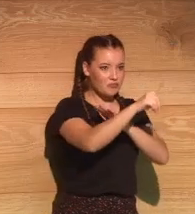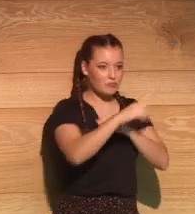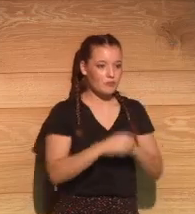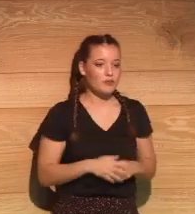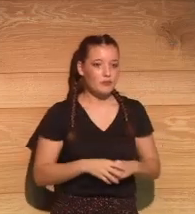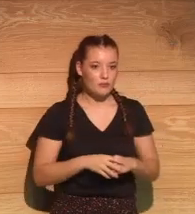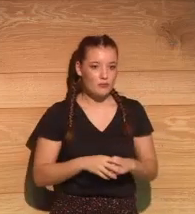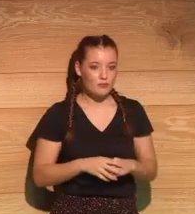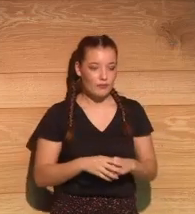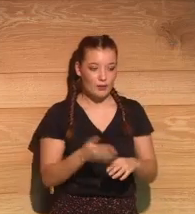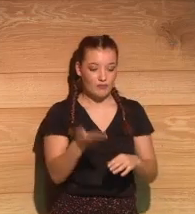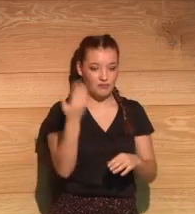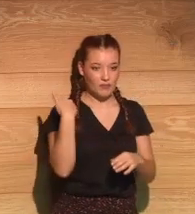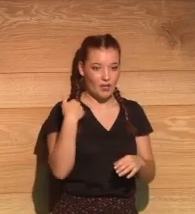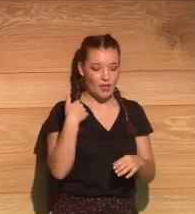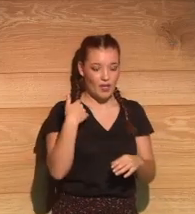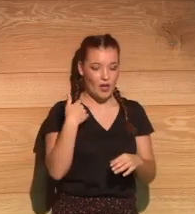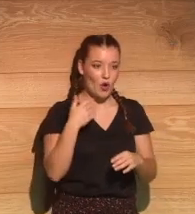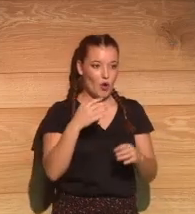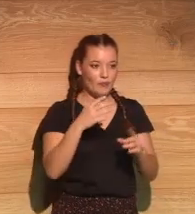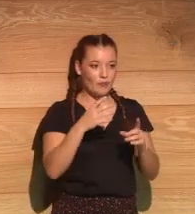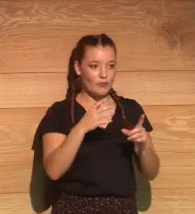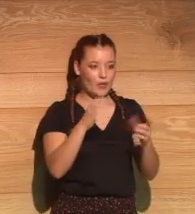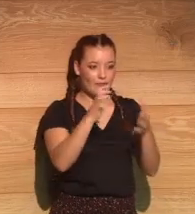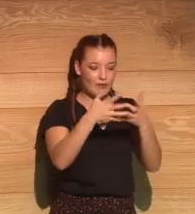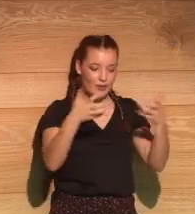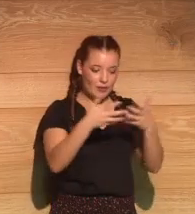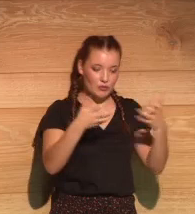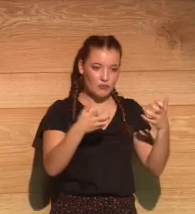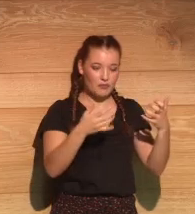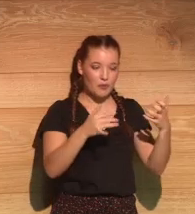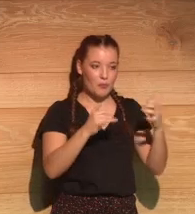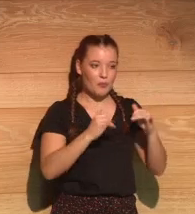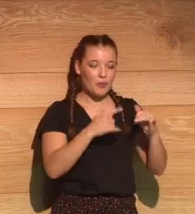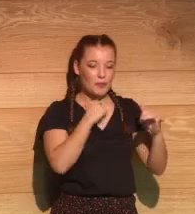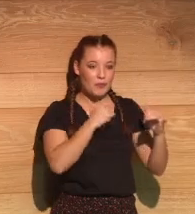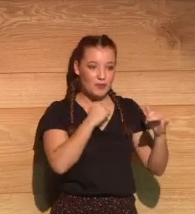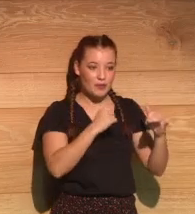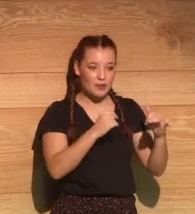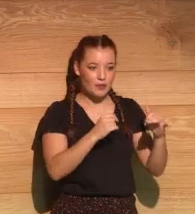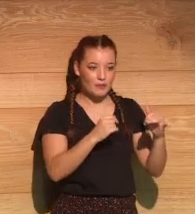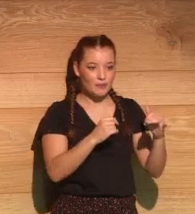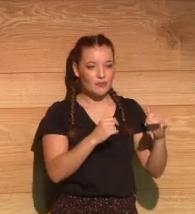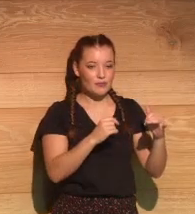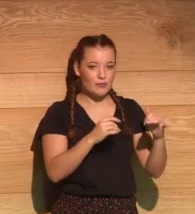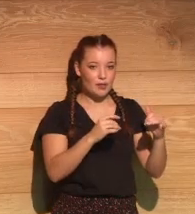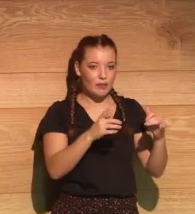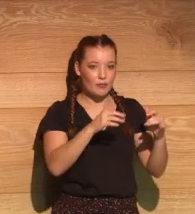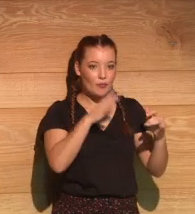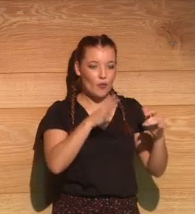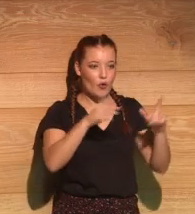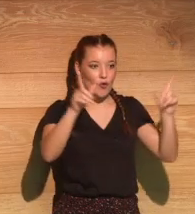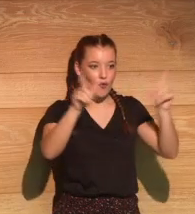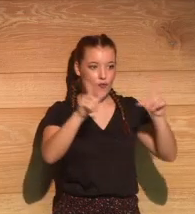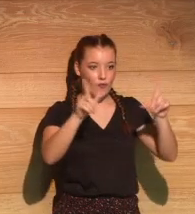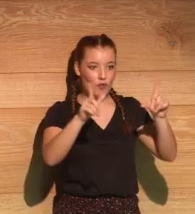columna muy divertida de con todo el asunto de la polarización social, los políticos no hacen más que amigos, comentando una foto en la que aparecían Espinosa